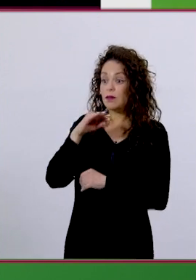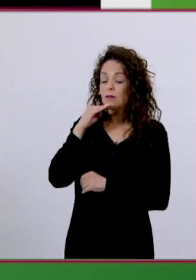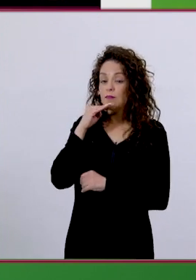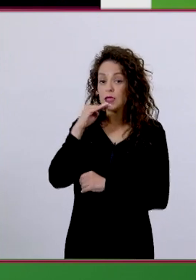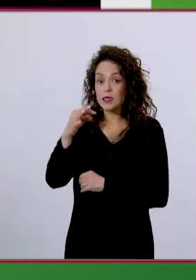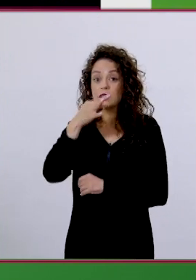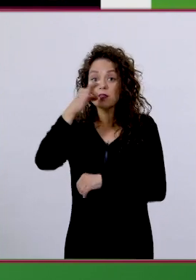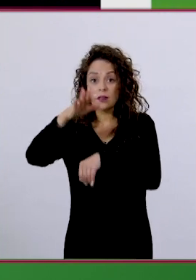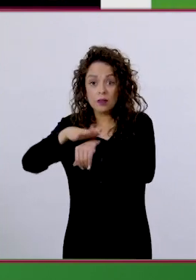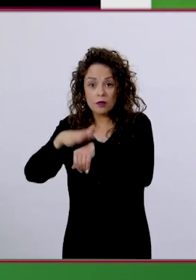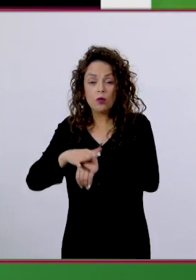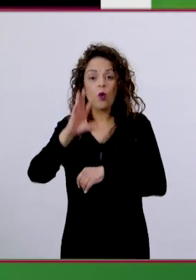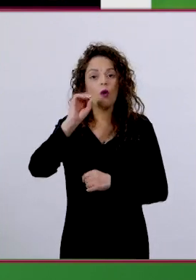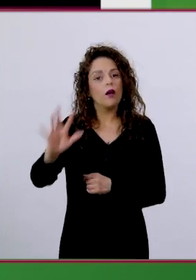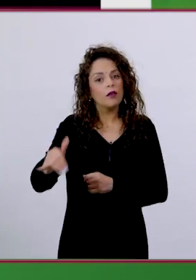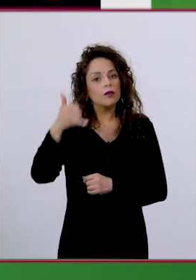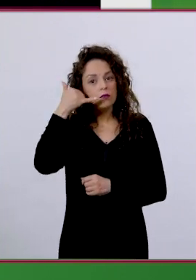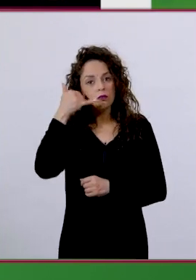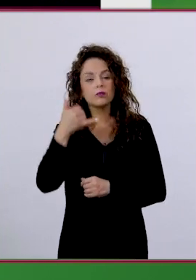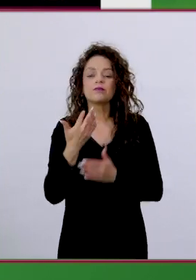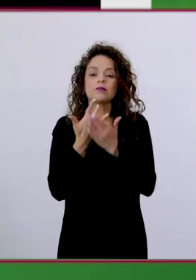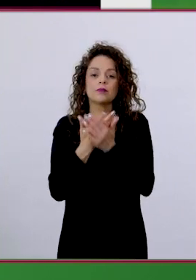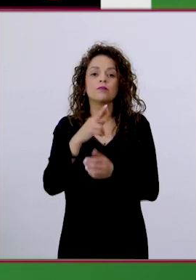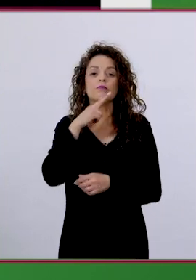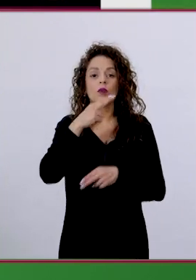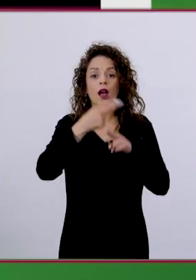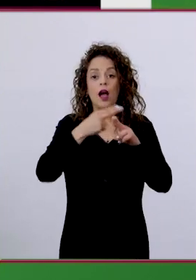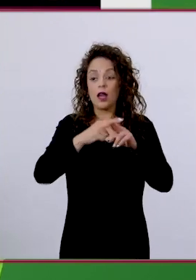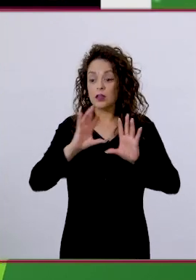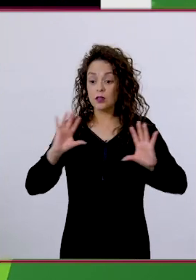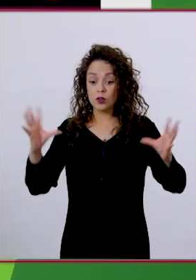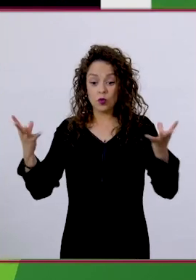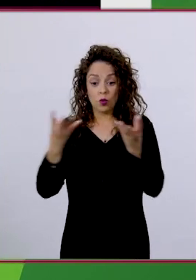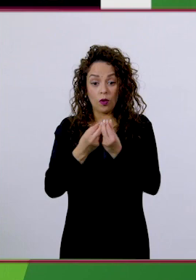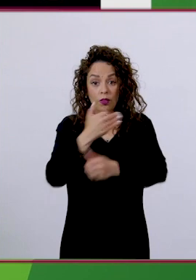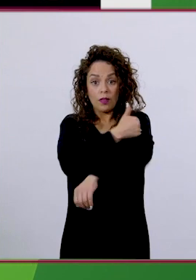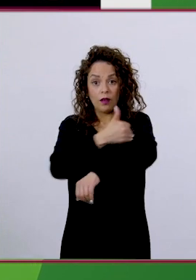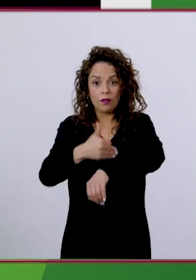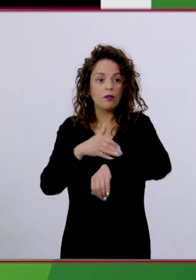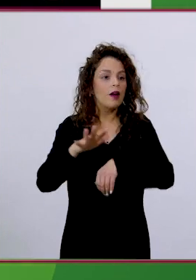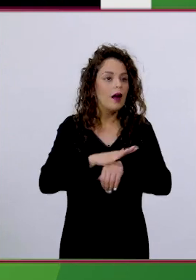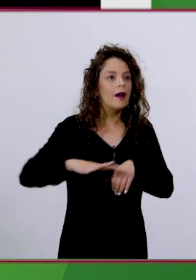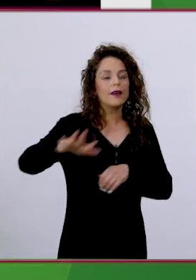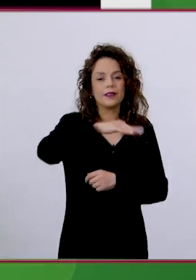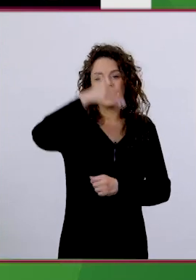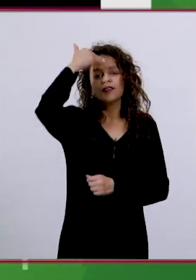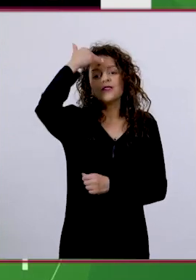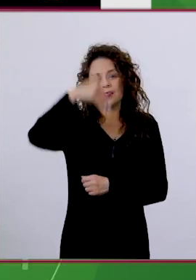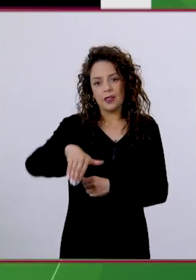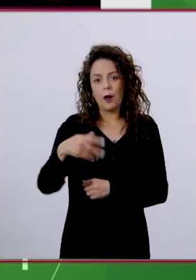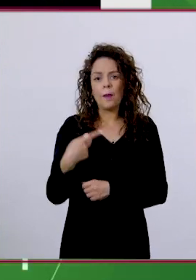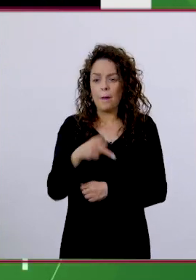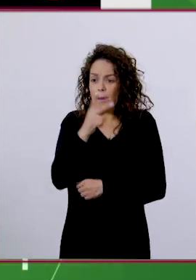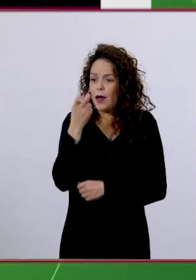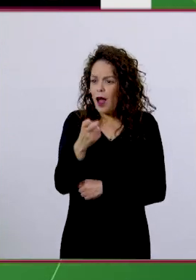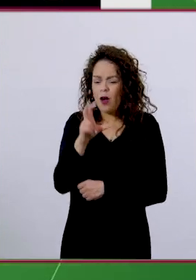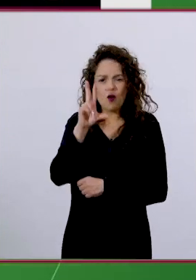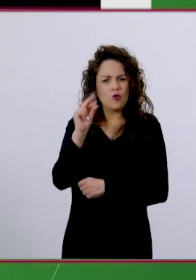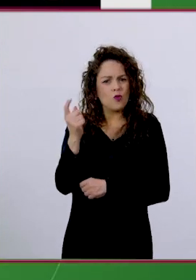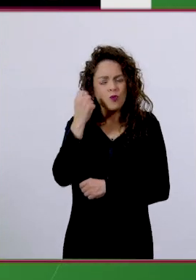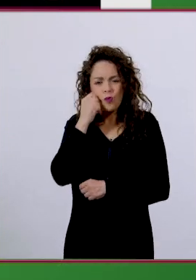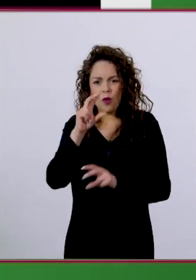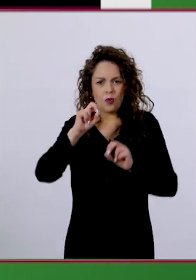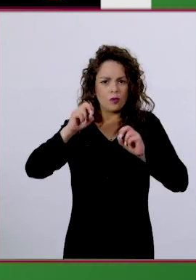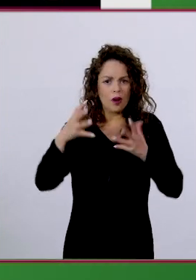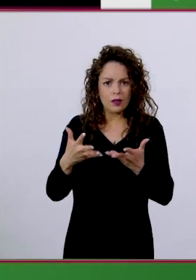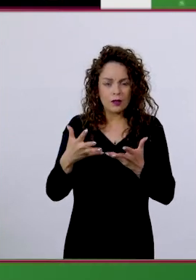que estuvieran todos juntos en familia se iban a enterar. Pero al final de cuentas, pese a eso, pues creo que al final no es